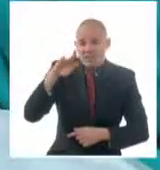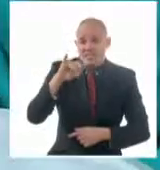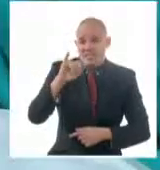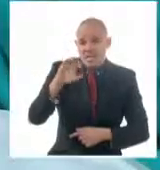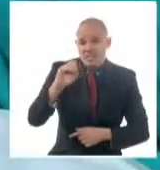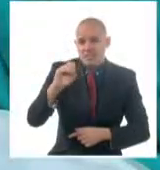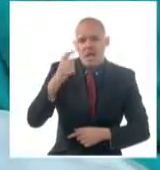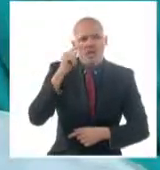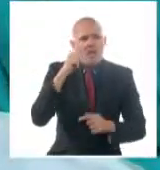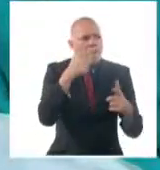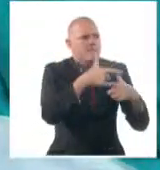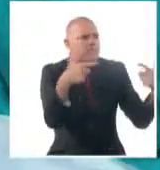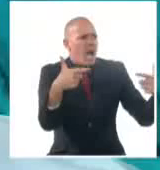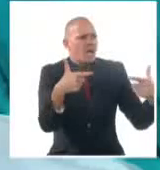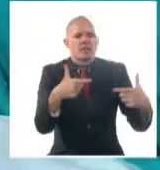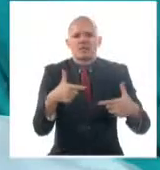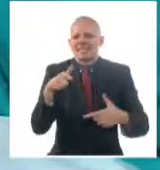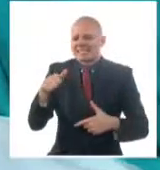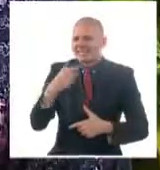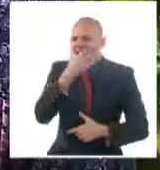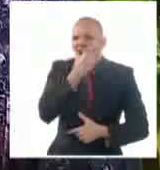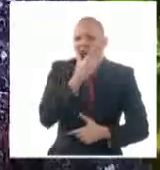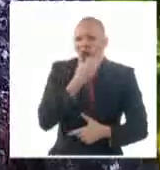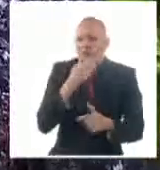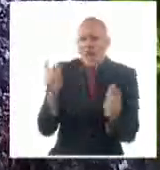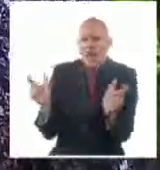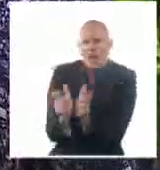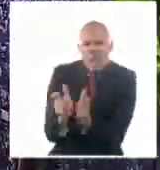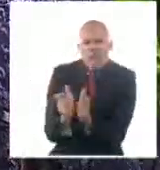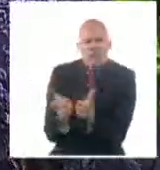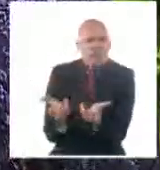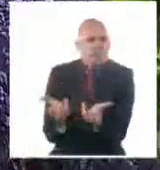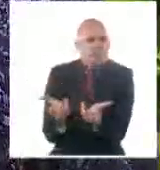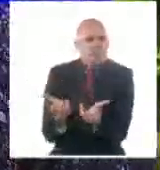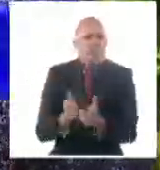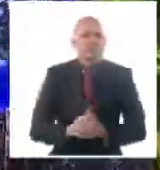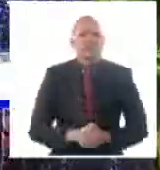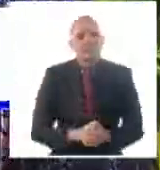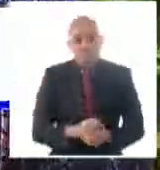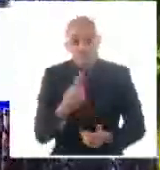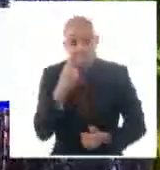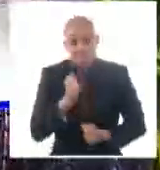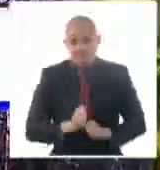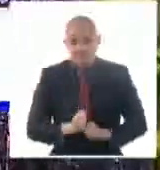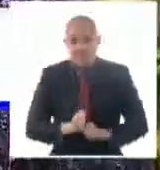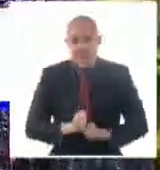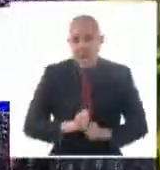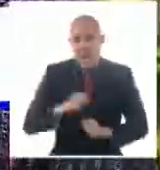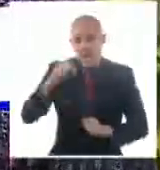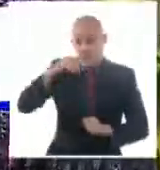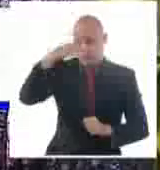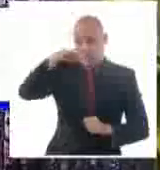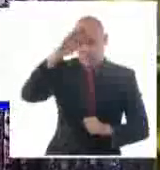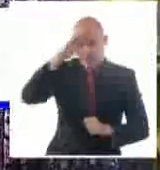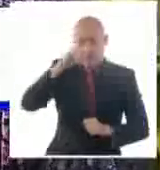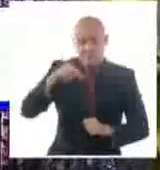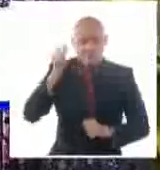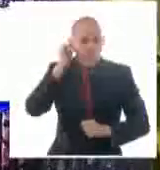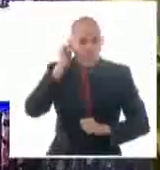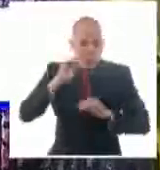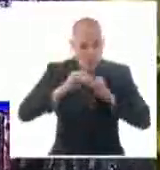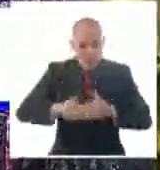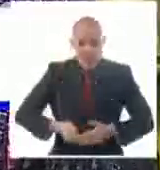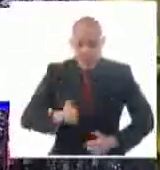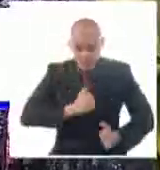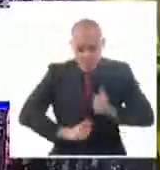fecundidad mantiene sus niveles bajos. Hoy tenemos una tasa global de fecundidad muy baja, de